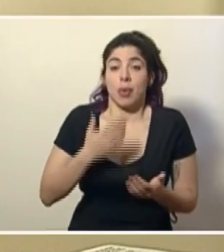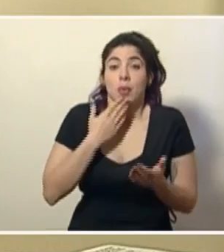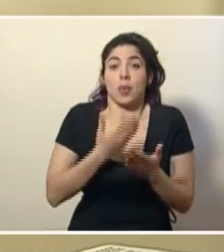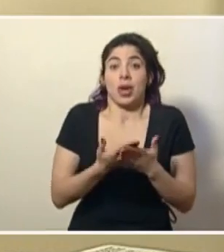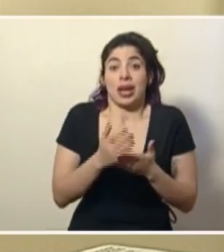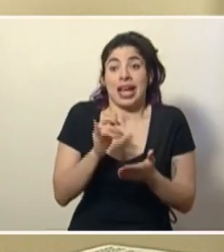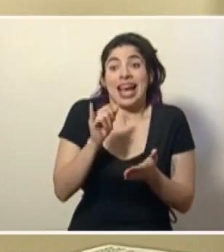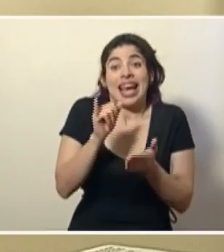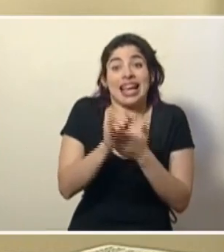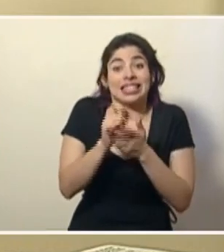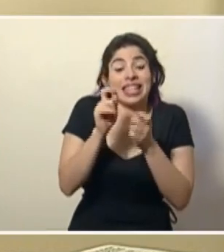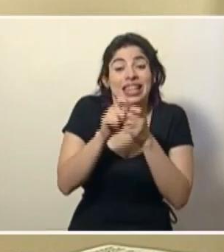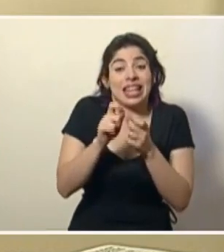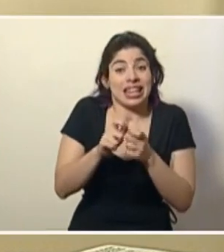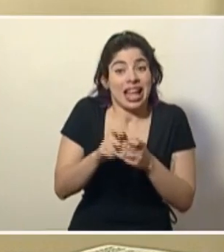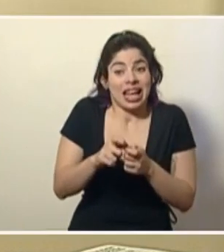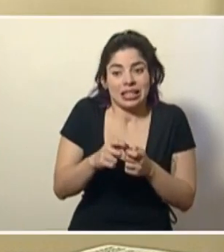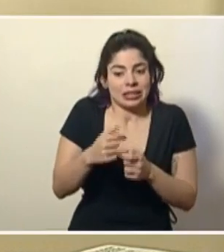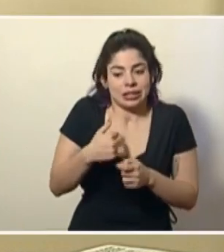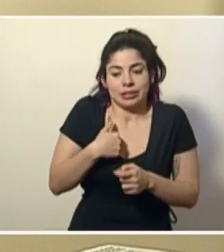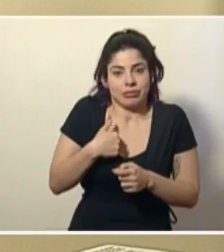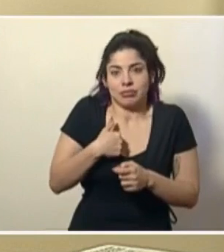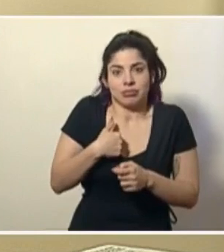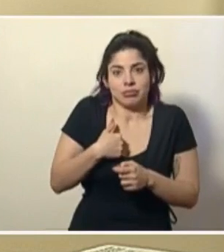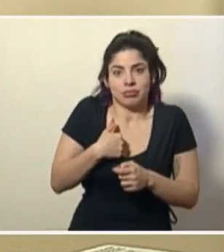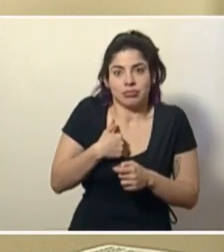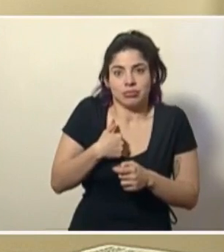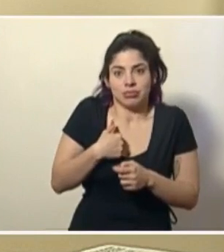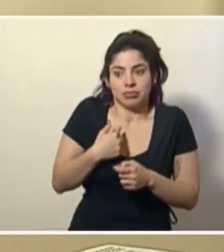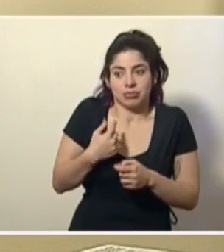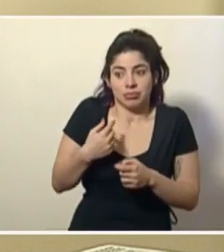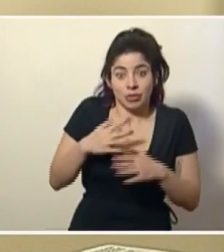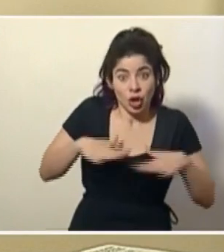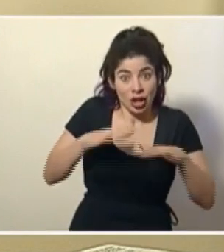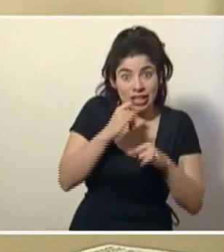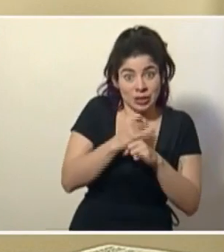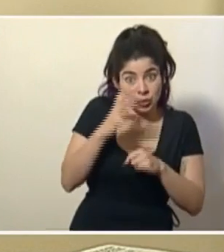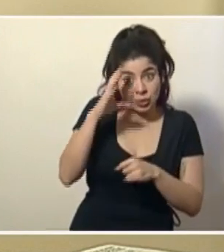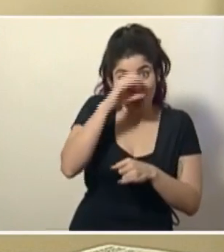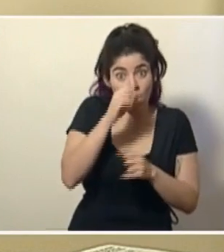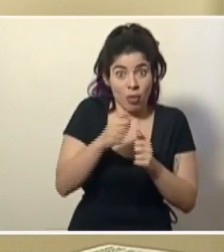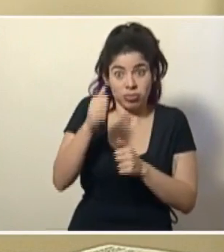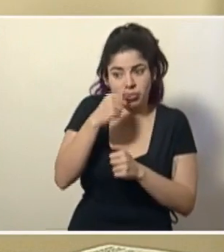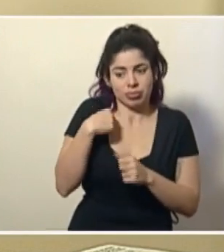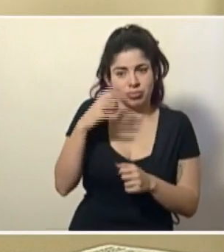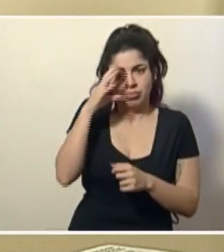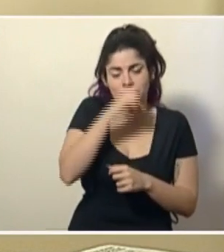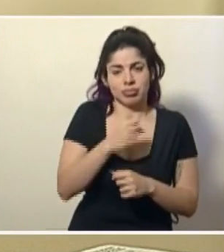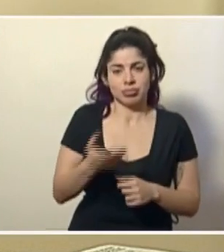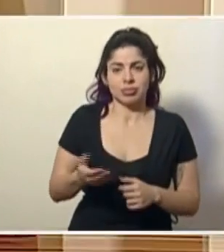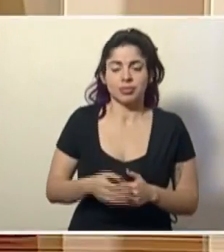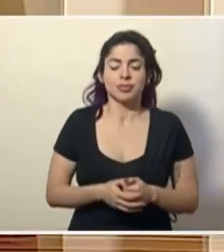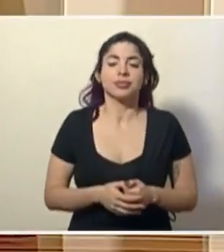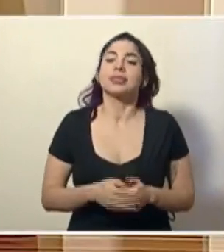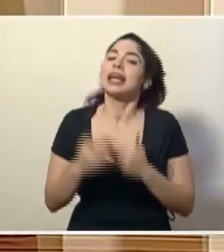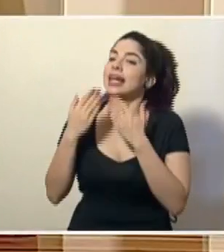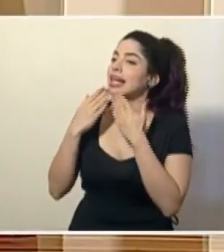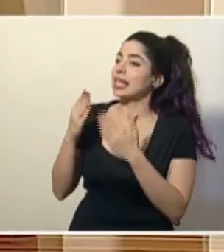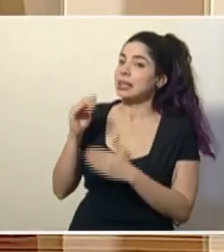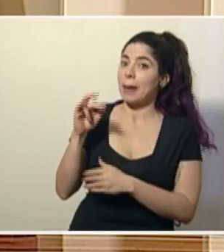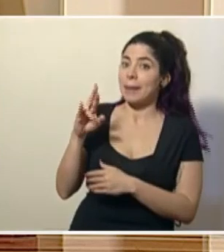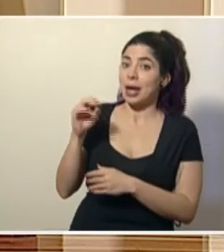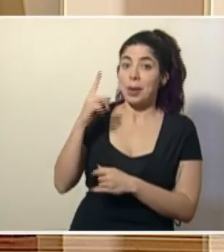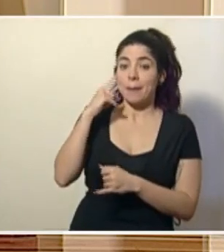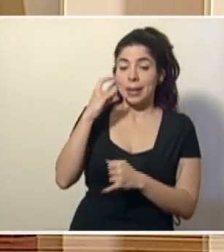Bueno, eso es algo, esos detalles no llegan a permear toda la institución, la alta jerarquía. Muchas gracias, Mario.